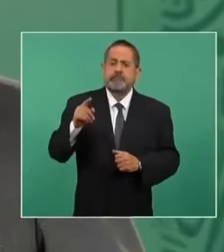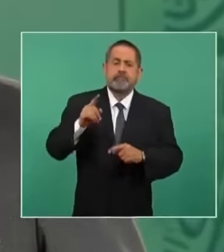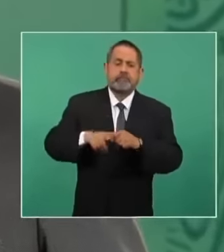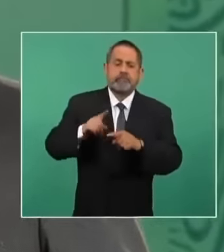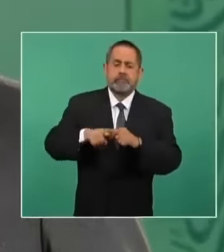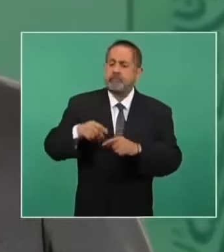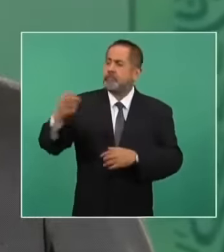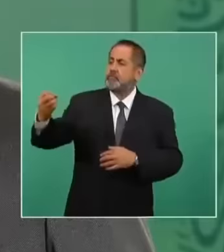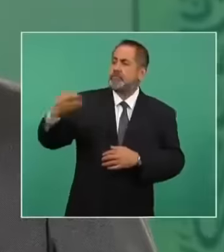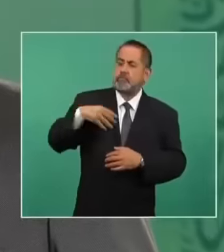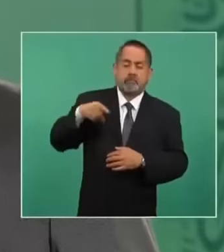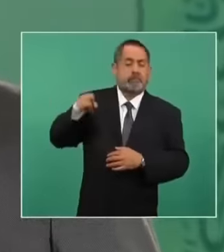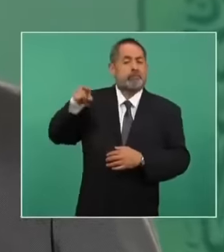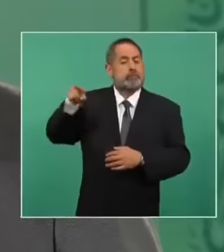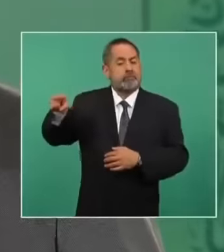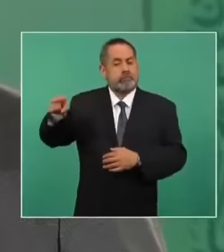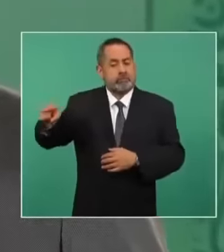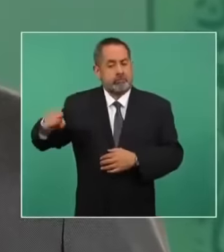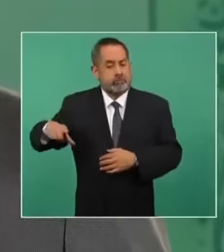mandó el gobierno